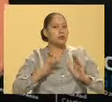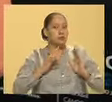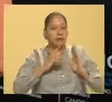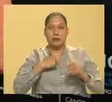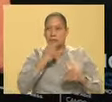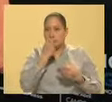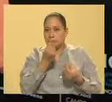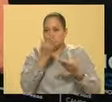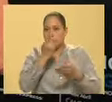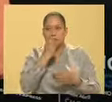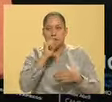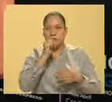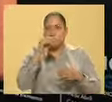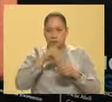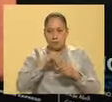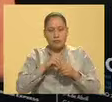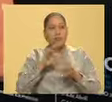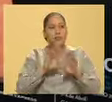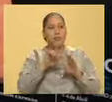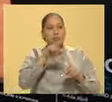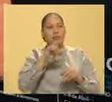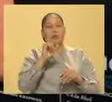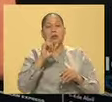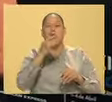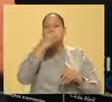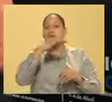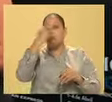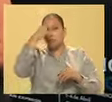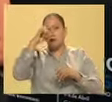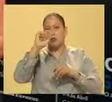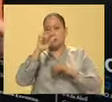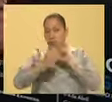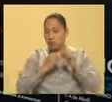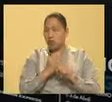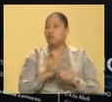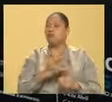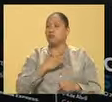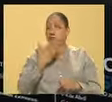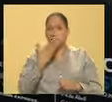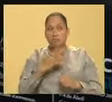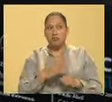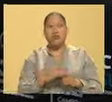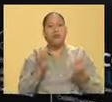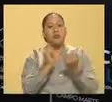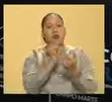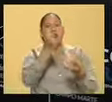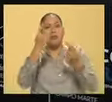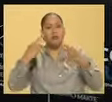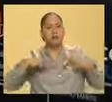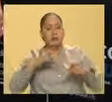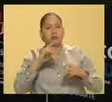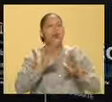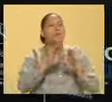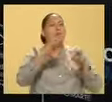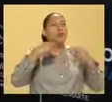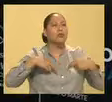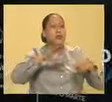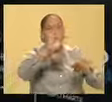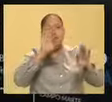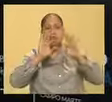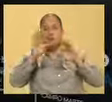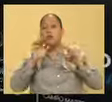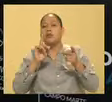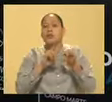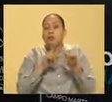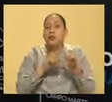que no voy a hacer, pero es una gran celebración de 20 años. Me parece muy bien. Y bueno, la gente que quiere buscar tus diseños, que quiere